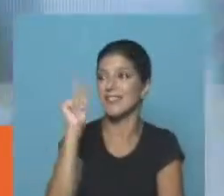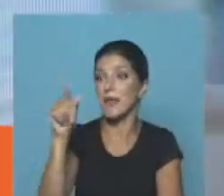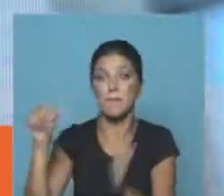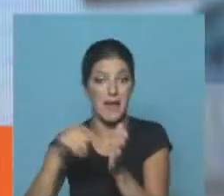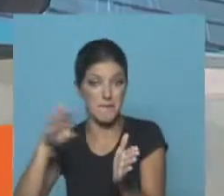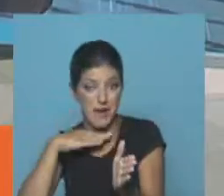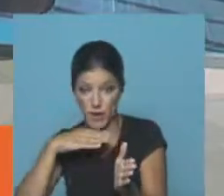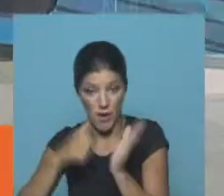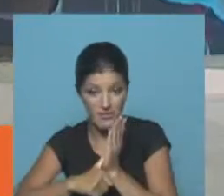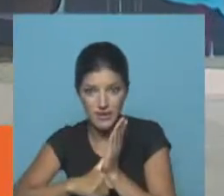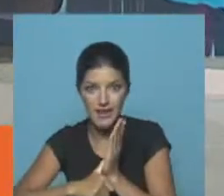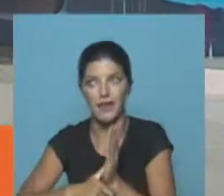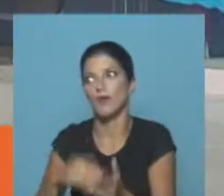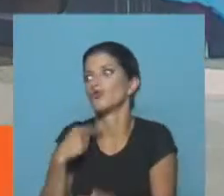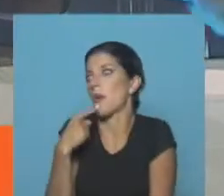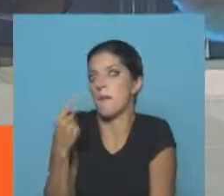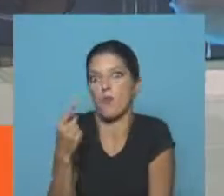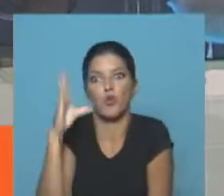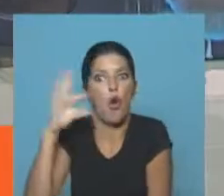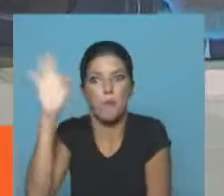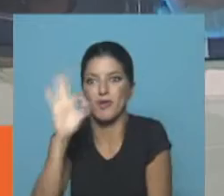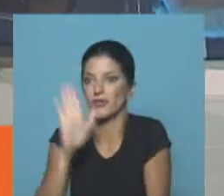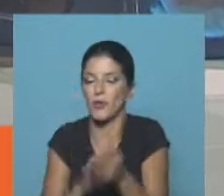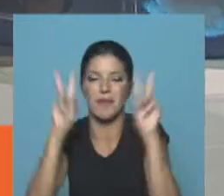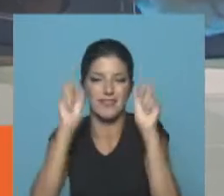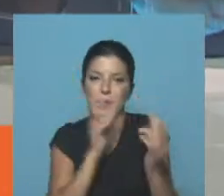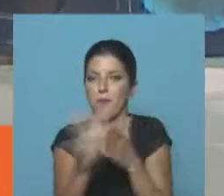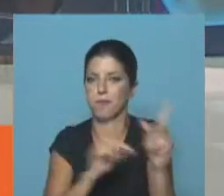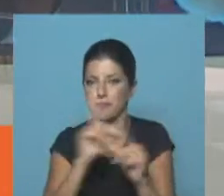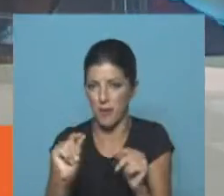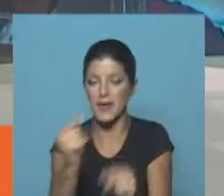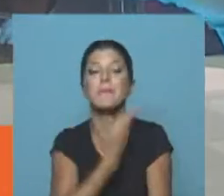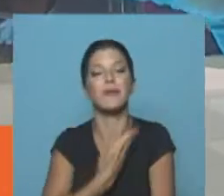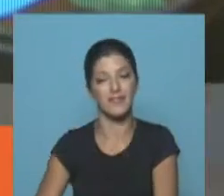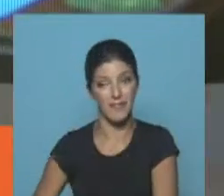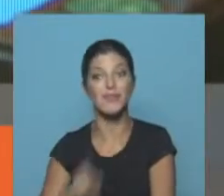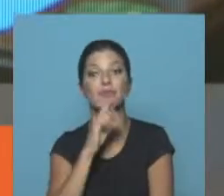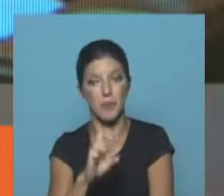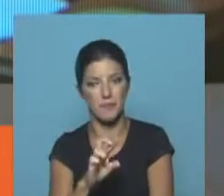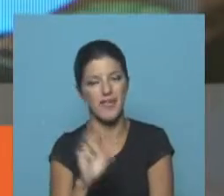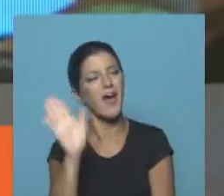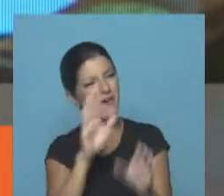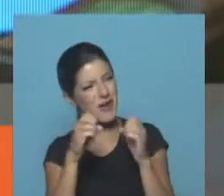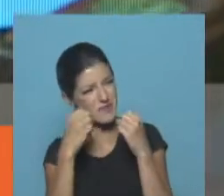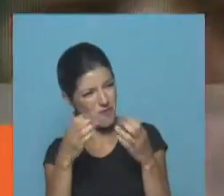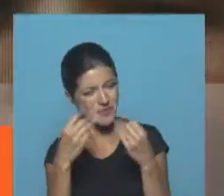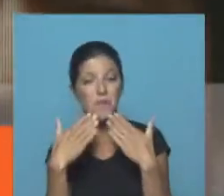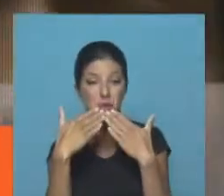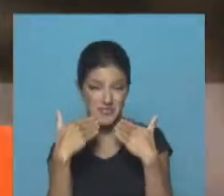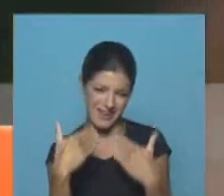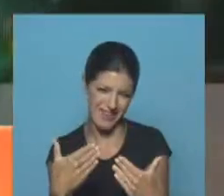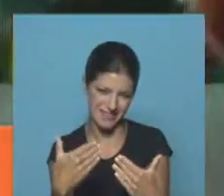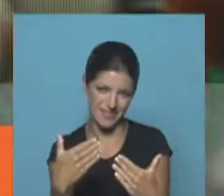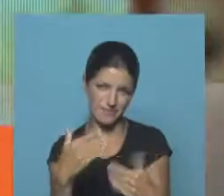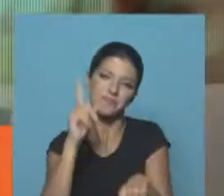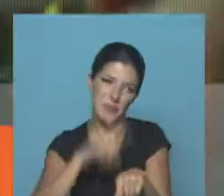preguntarte tu opinión sobre la cuestión migratoria y el nuevo presidente de los Estados Unidos, Donald Trump. ¿Qué tal? ¿Cómo estás? Muchísimas gracias por el